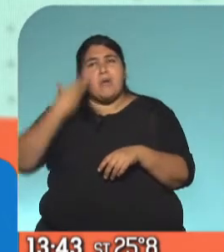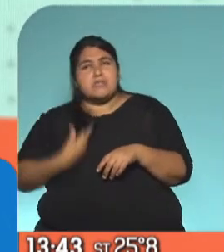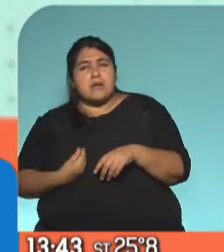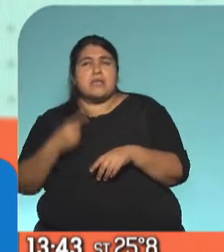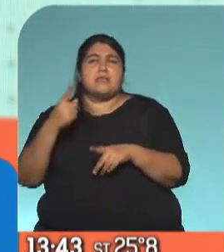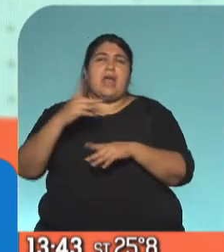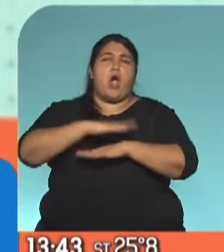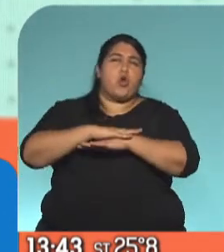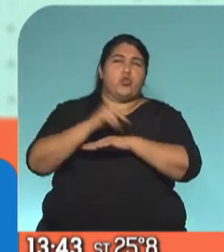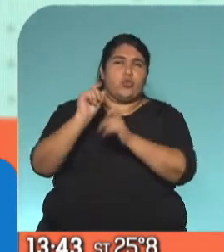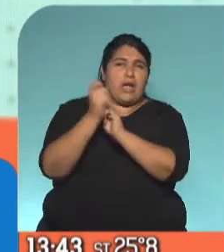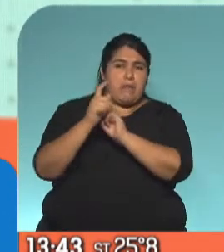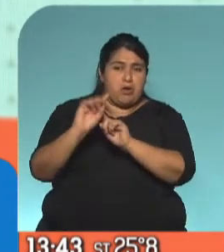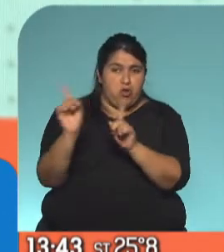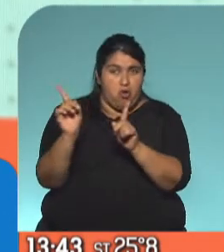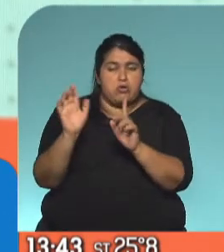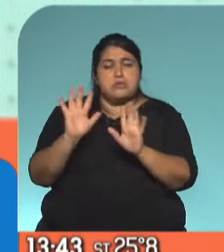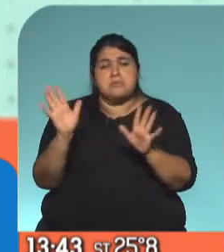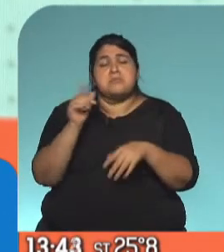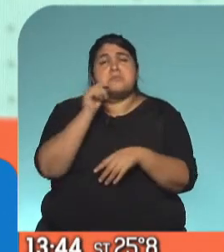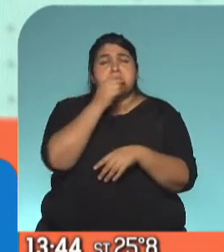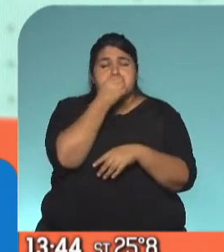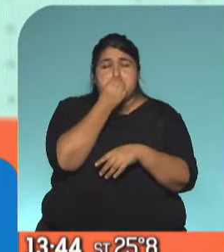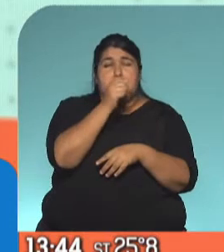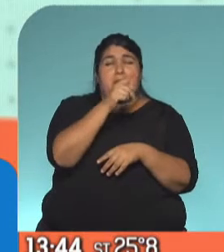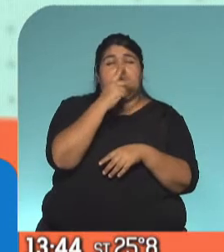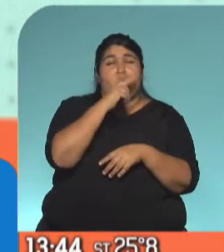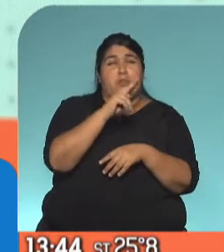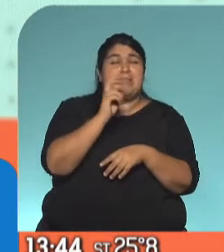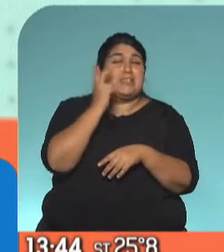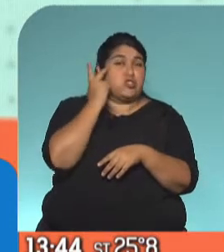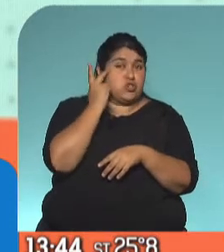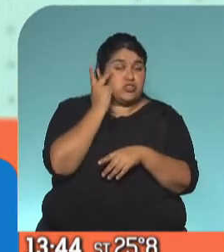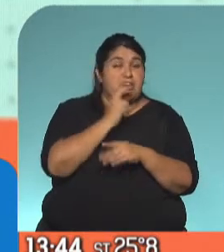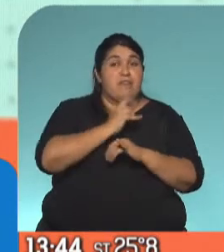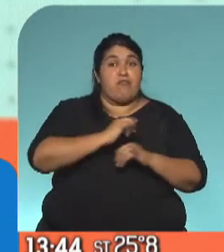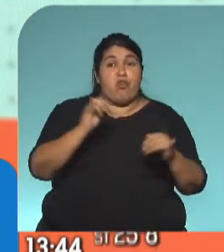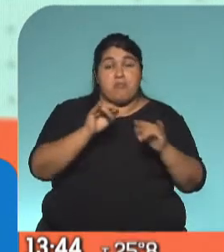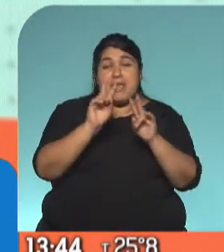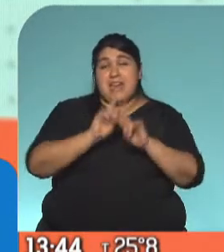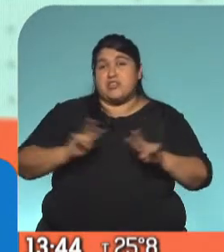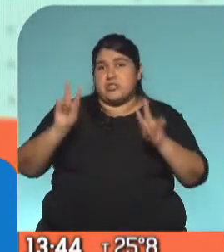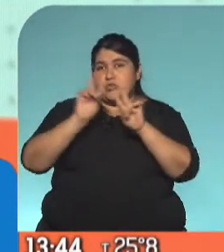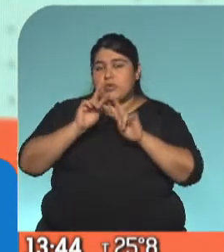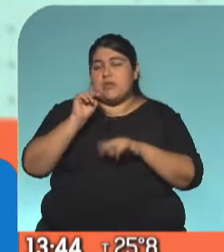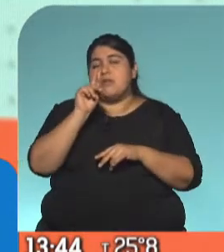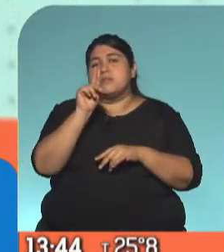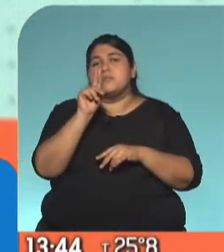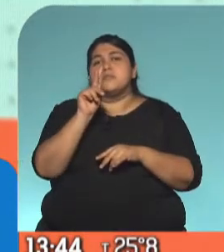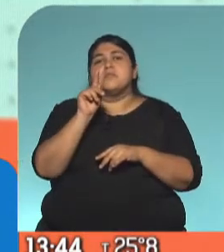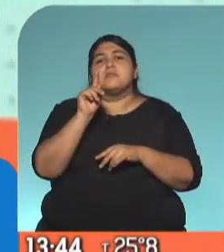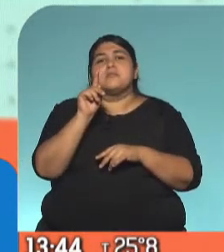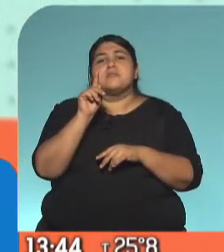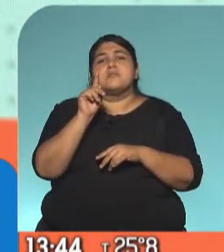actitud. Ya en 2018, un informe de las Naciones Unidas marcaba a Estados Unidos como cómplice, directamente lo